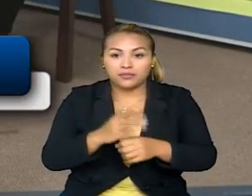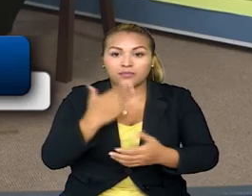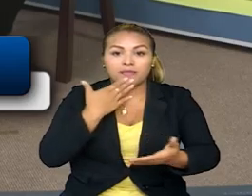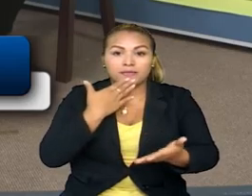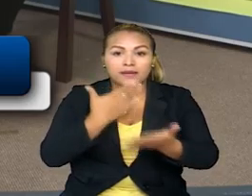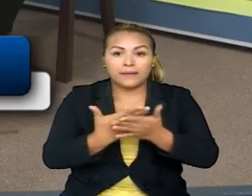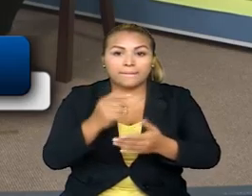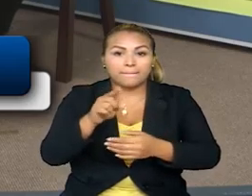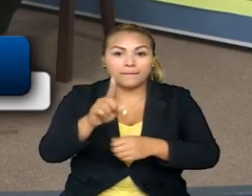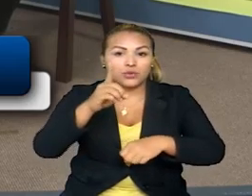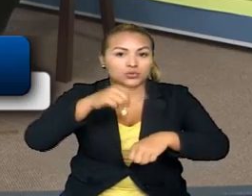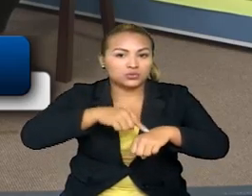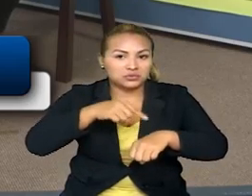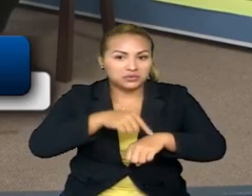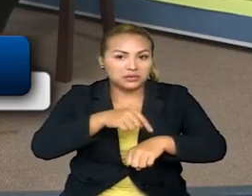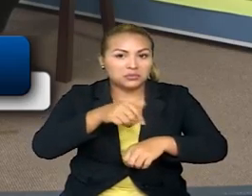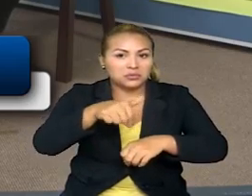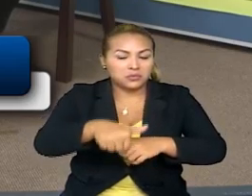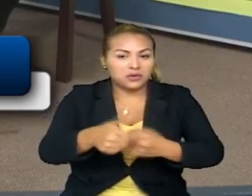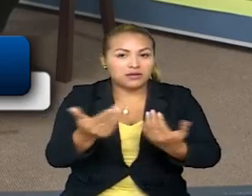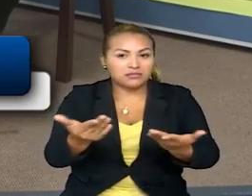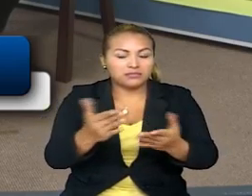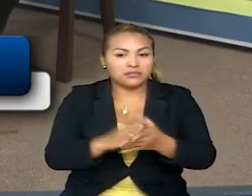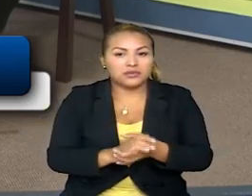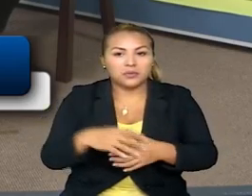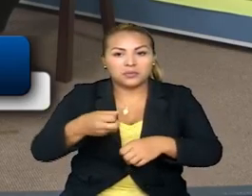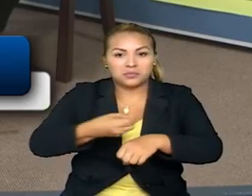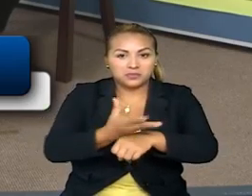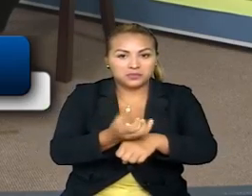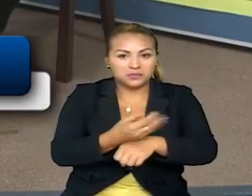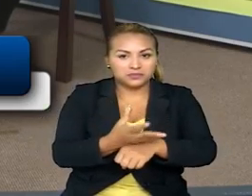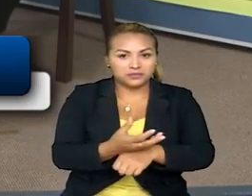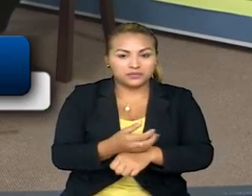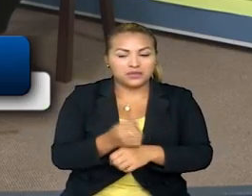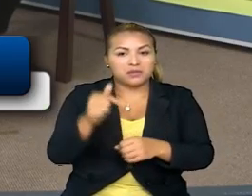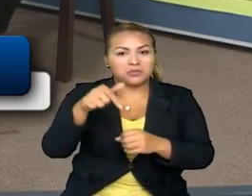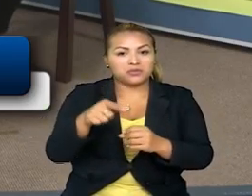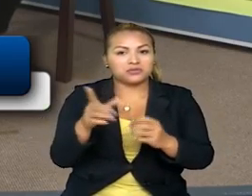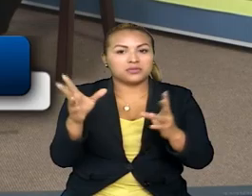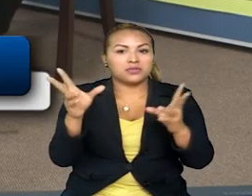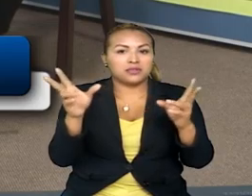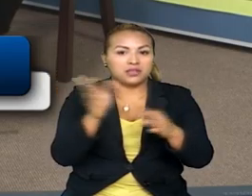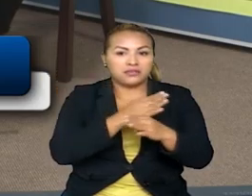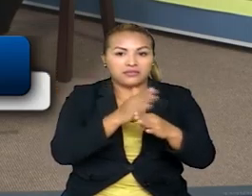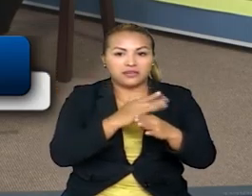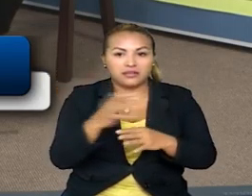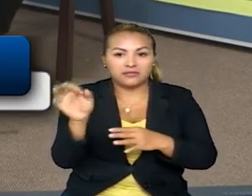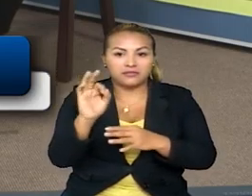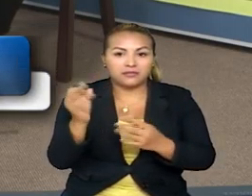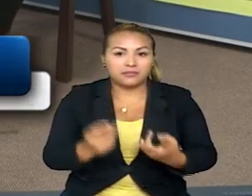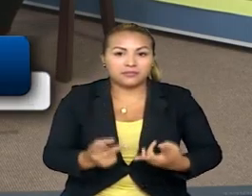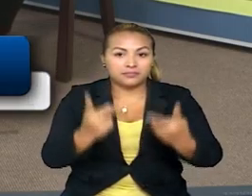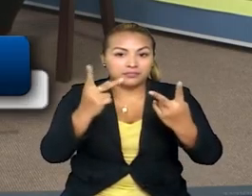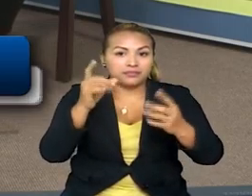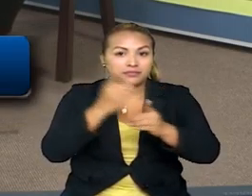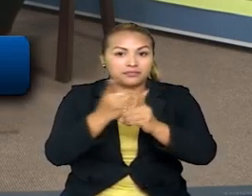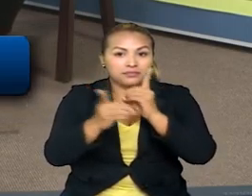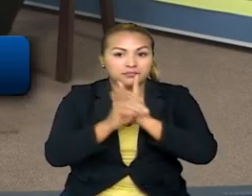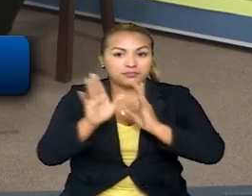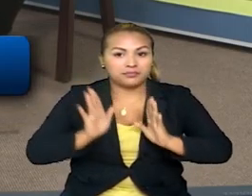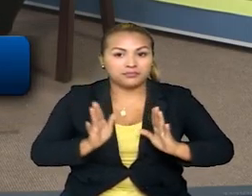por su compañía y por brindando estas recomendaciones sobre los estilos saludables que debemos de tener en nuestro